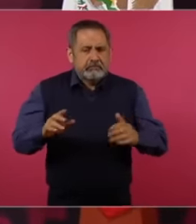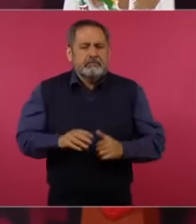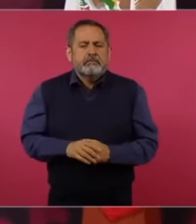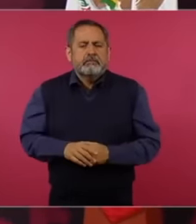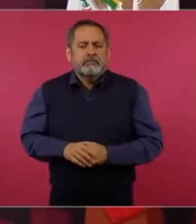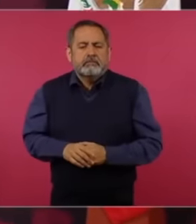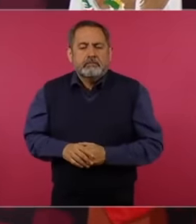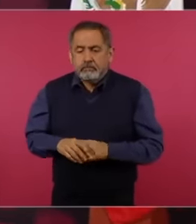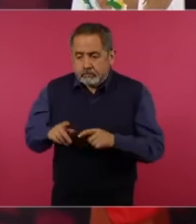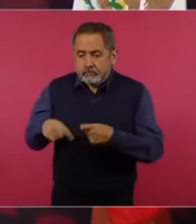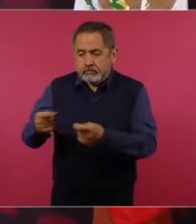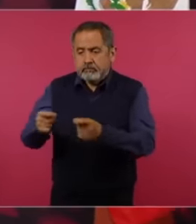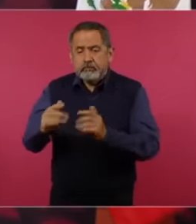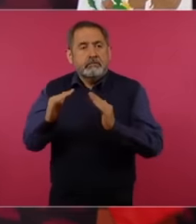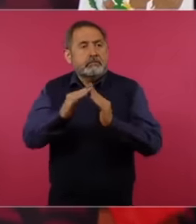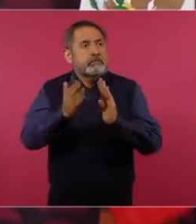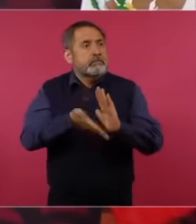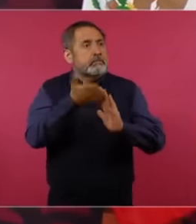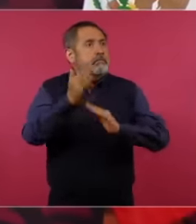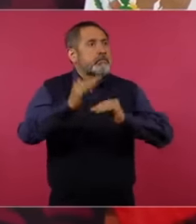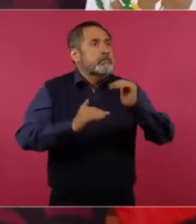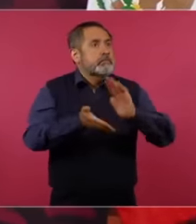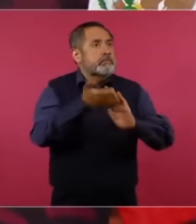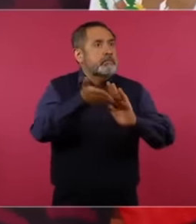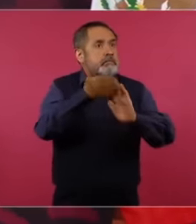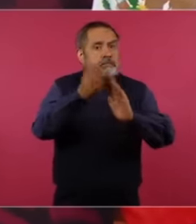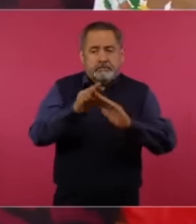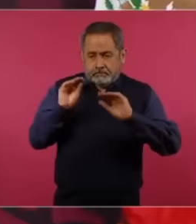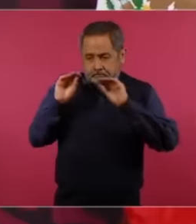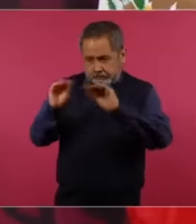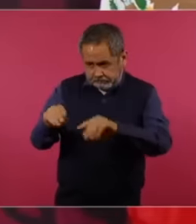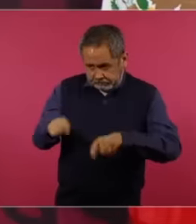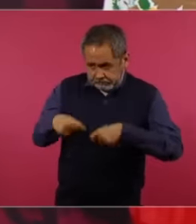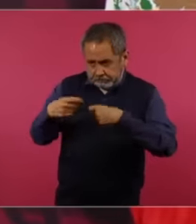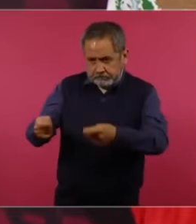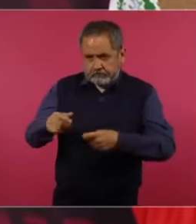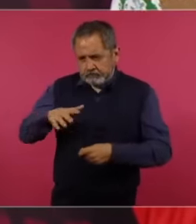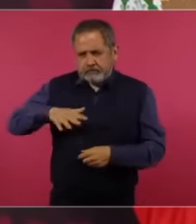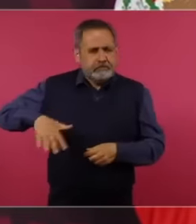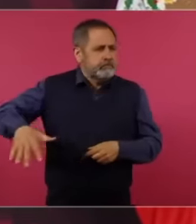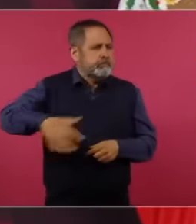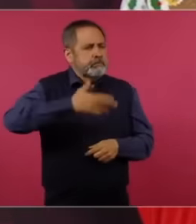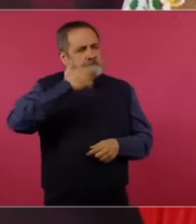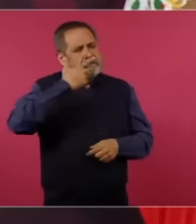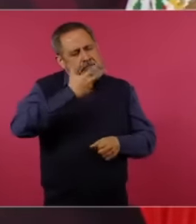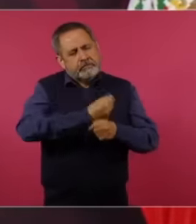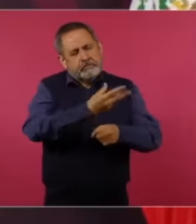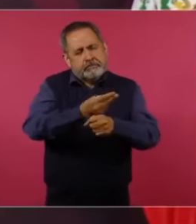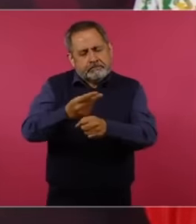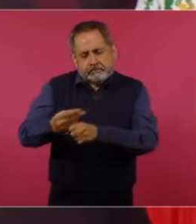se les iban a construir sus viviendas, se iba a mejorar